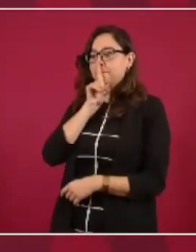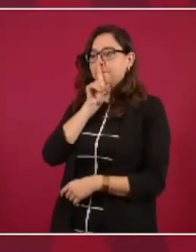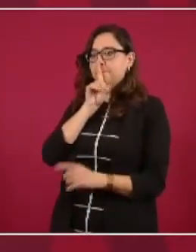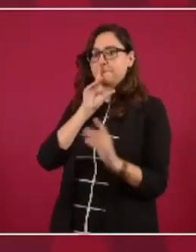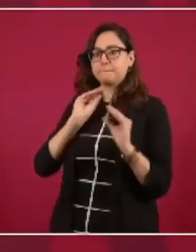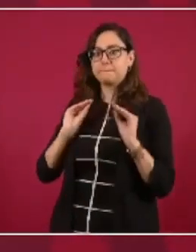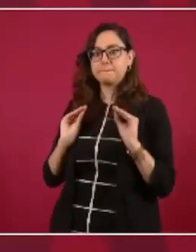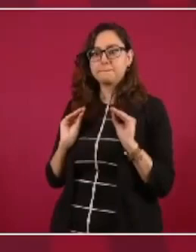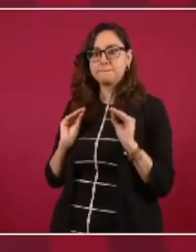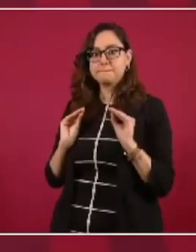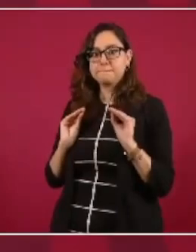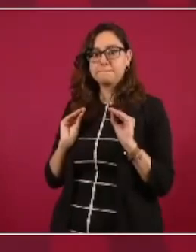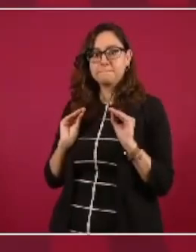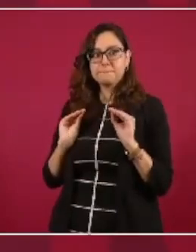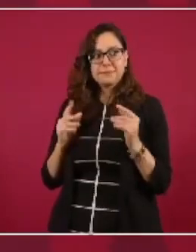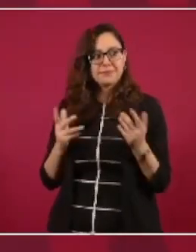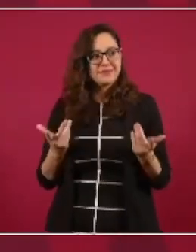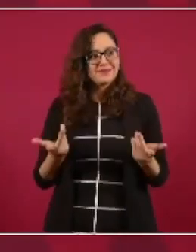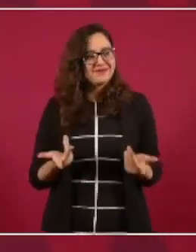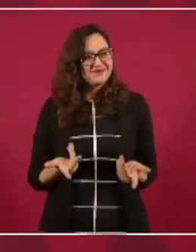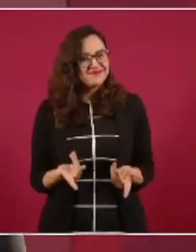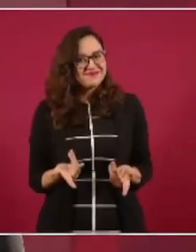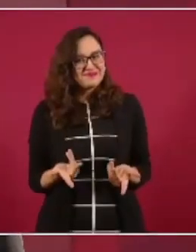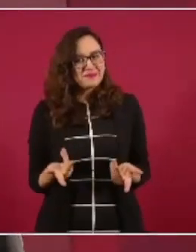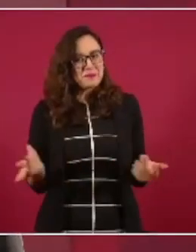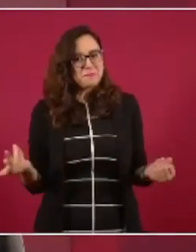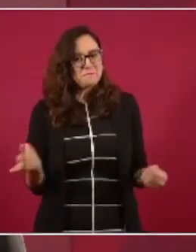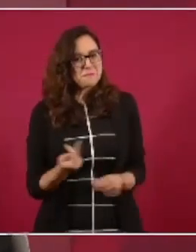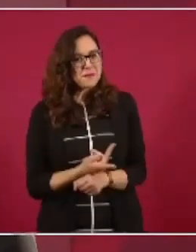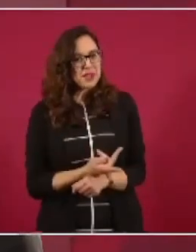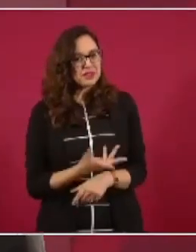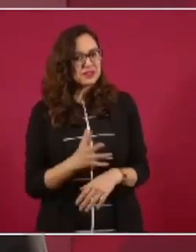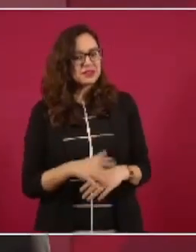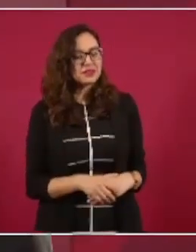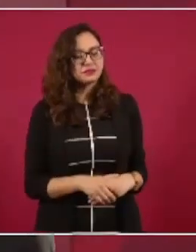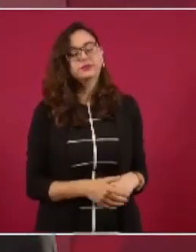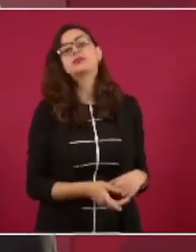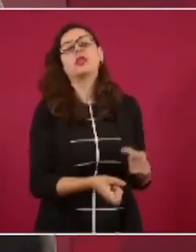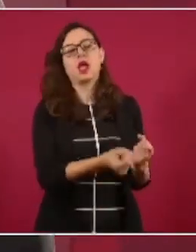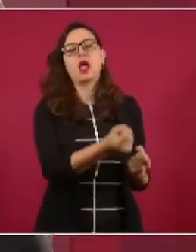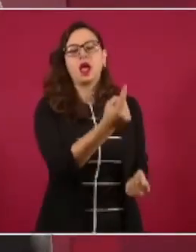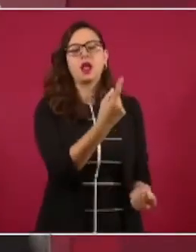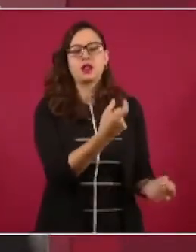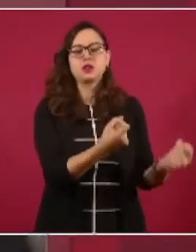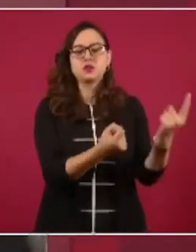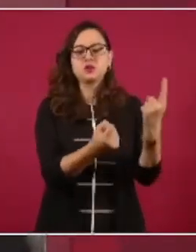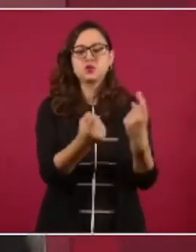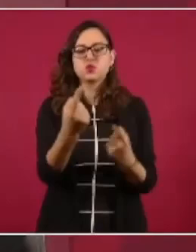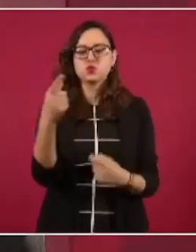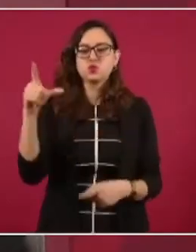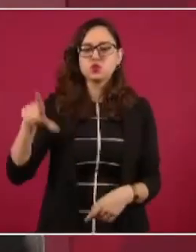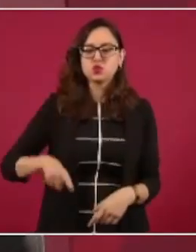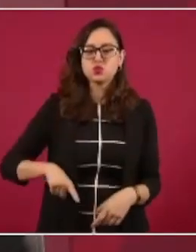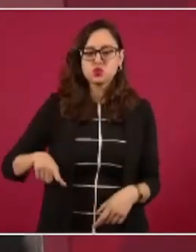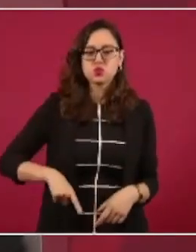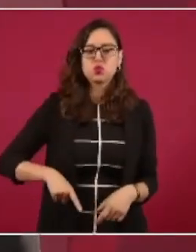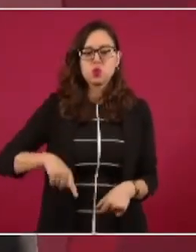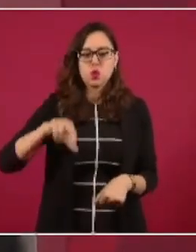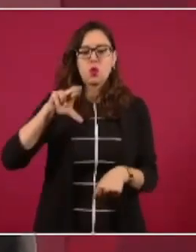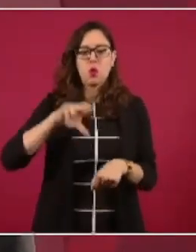Ya algunos sí se han estado manifestando. Desde luego hubo un